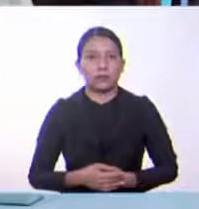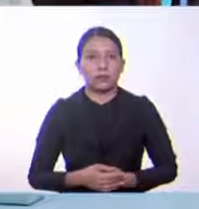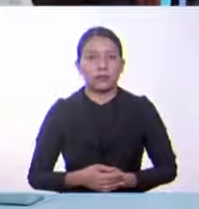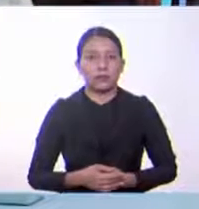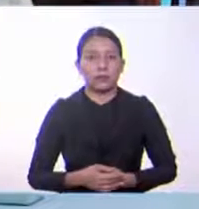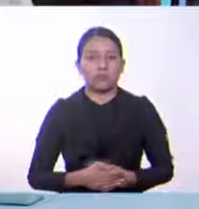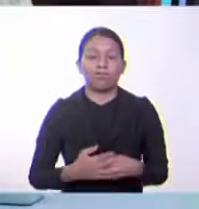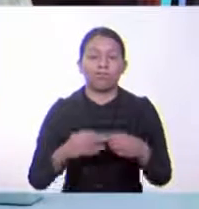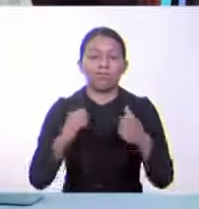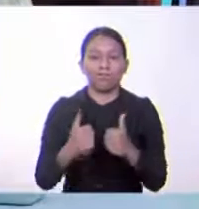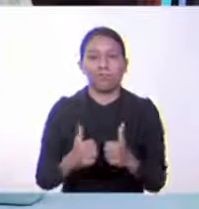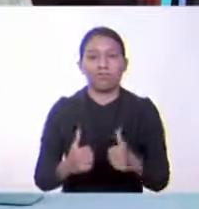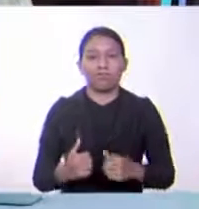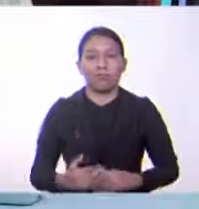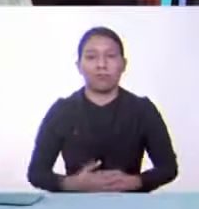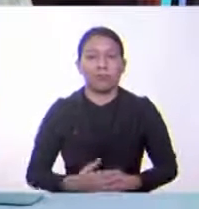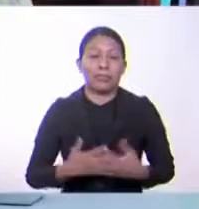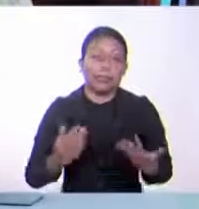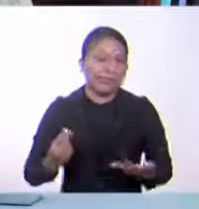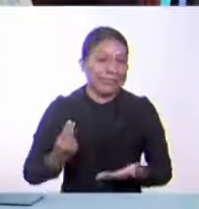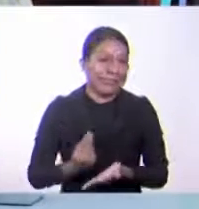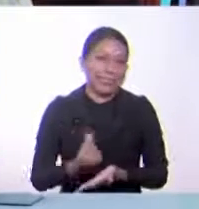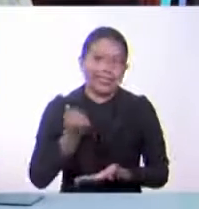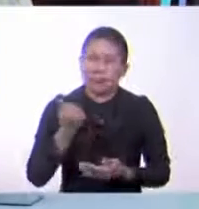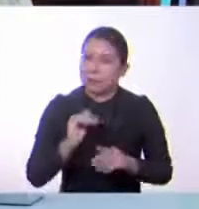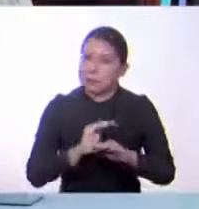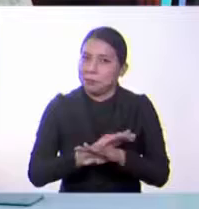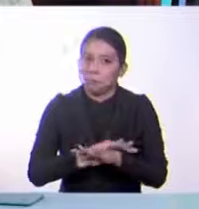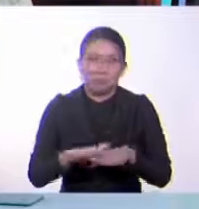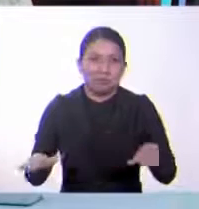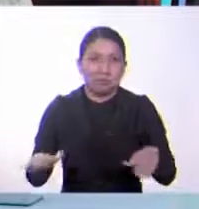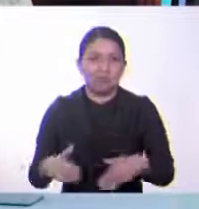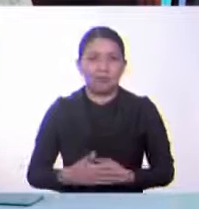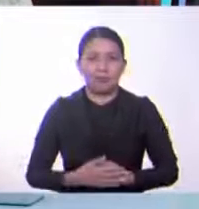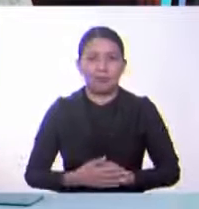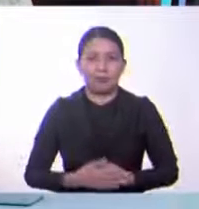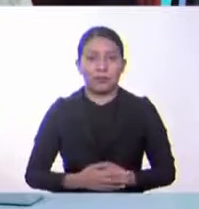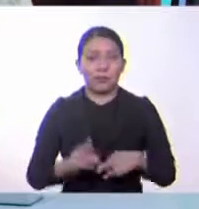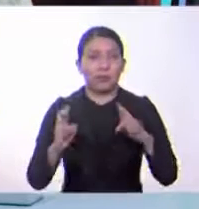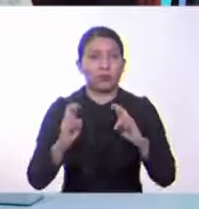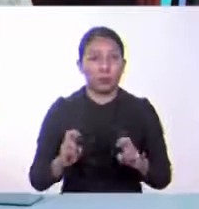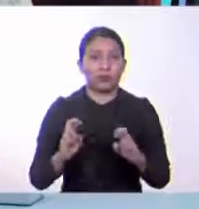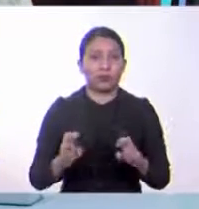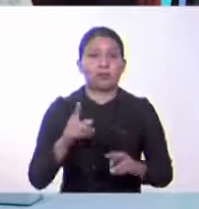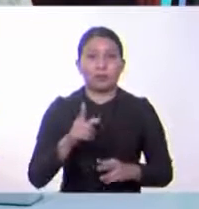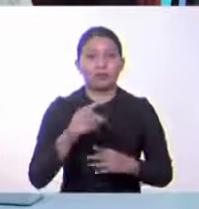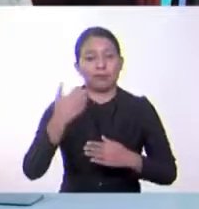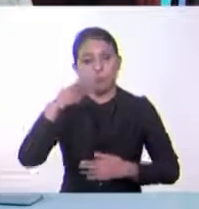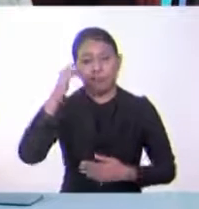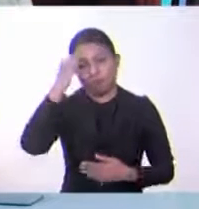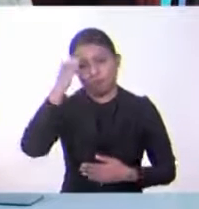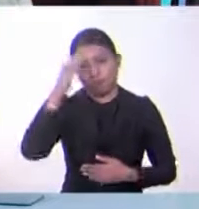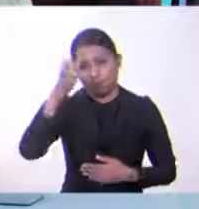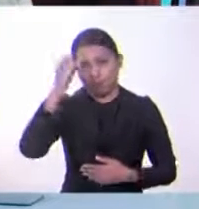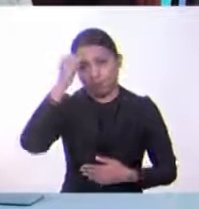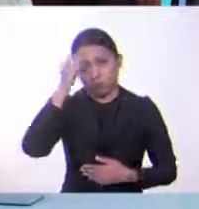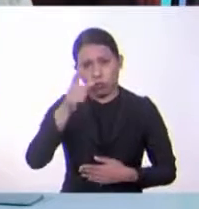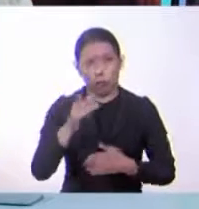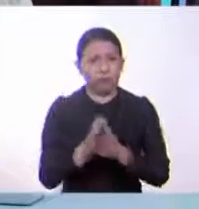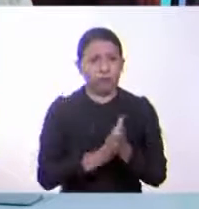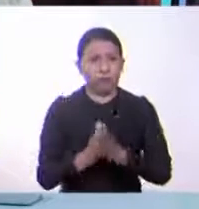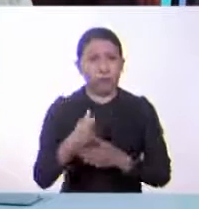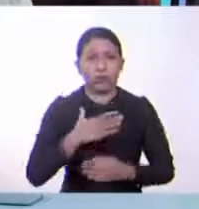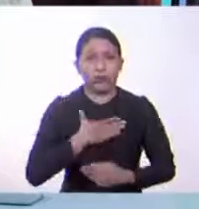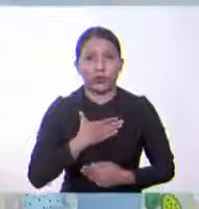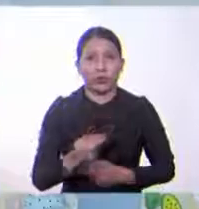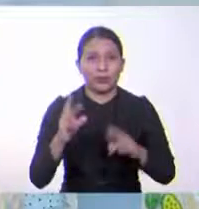Muy bien, pero lamentablemente hemos llegado al final. Espero que hayas aprendido y que también te haya